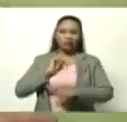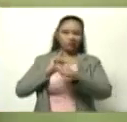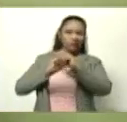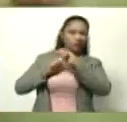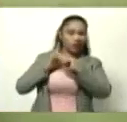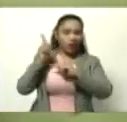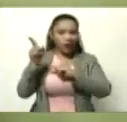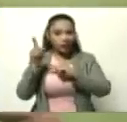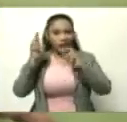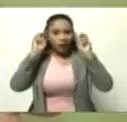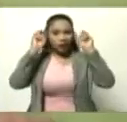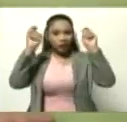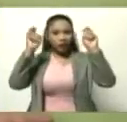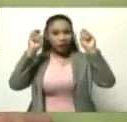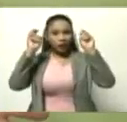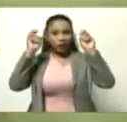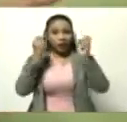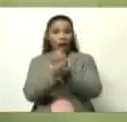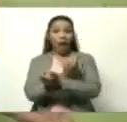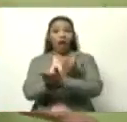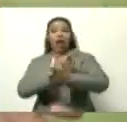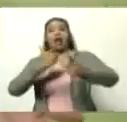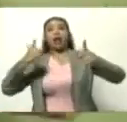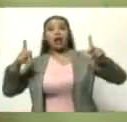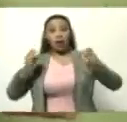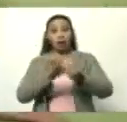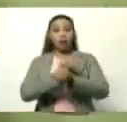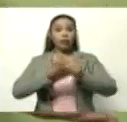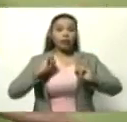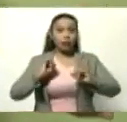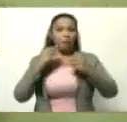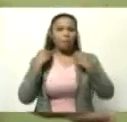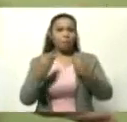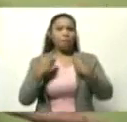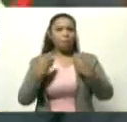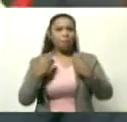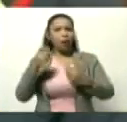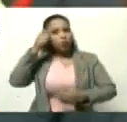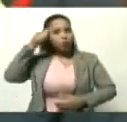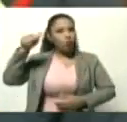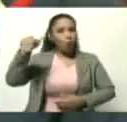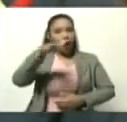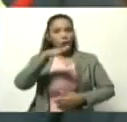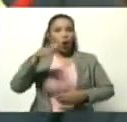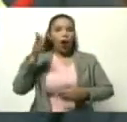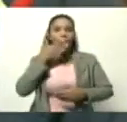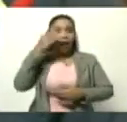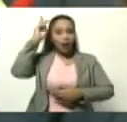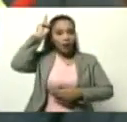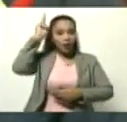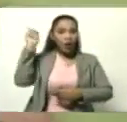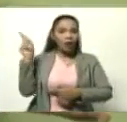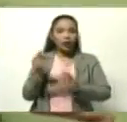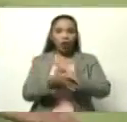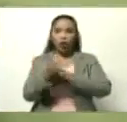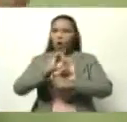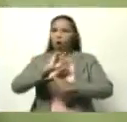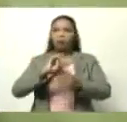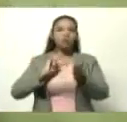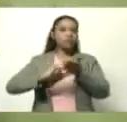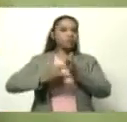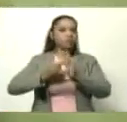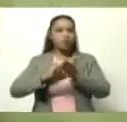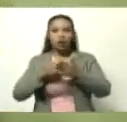expediente de liberación de la independencia para para las poblaciones indígenas la independencia no significa